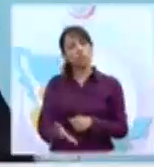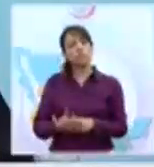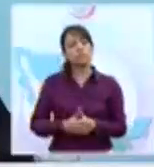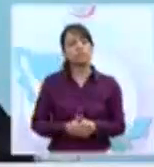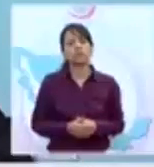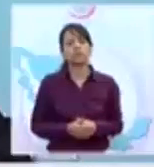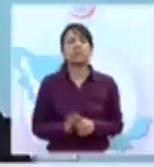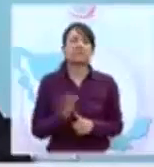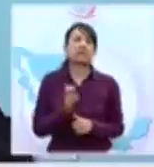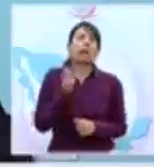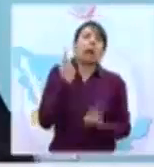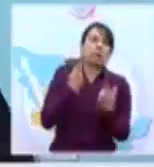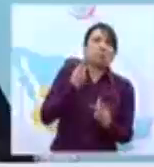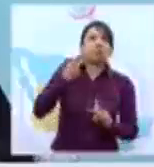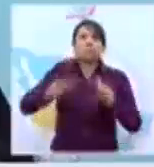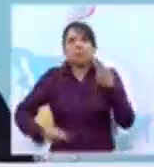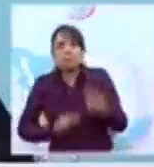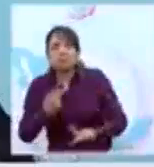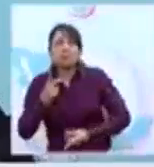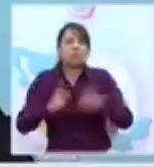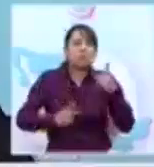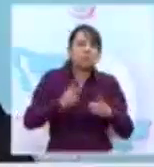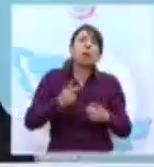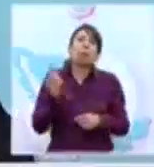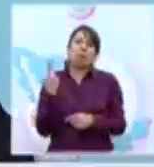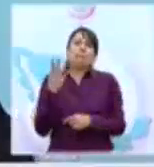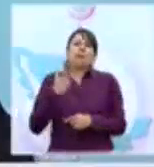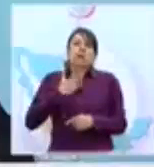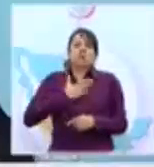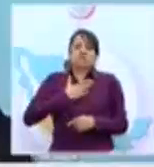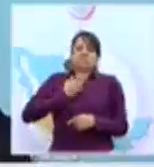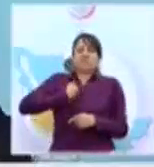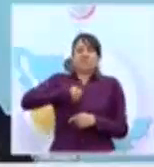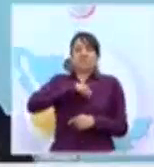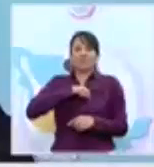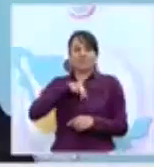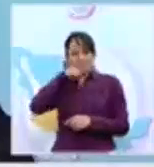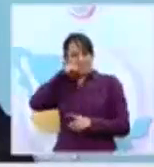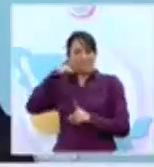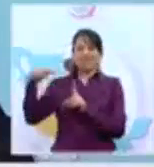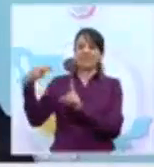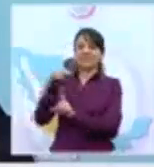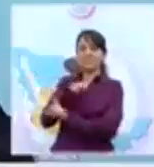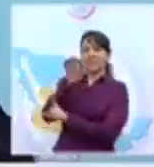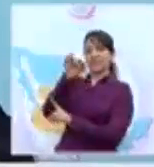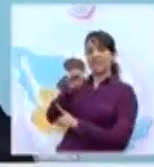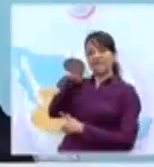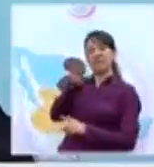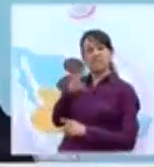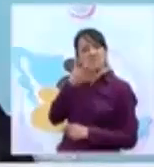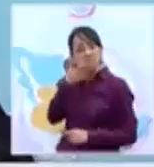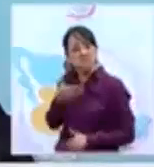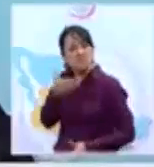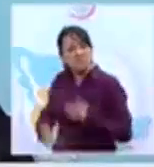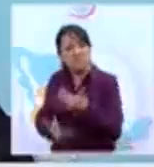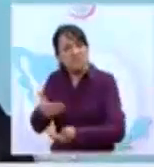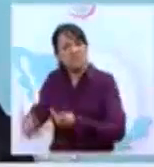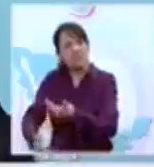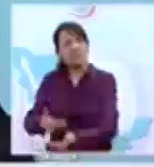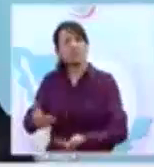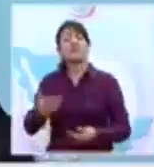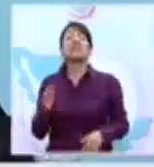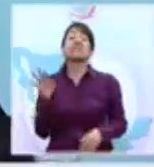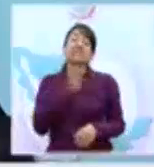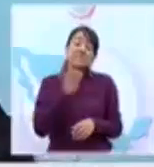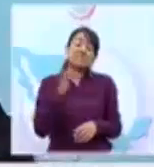general, al menos desde el punto de vista de la FAO, ha funcionado muy bien. Lo que nosotros creemos que sí se podría un poco